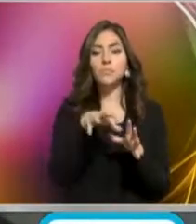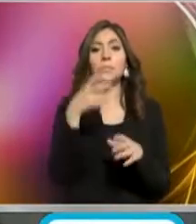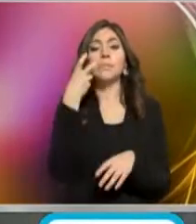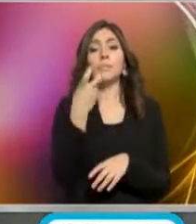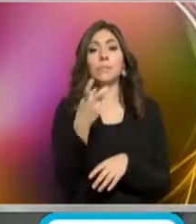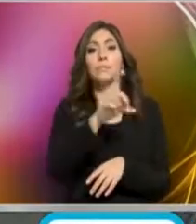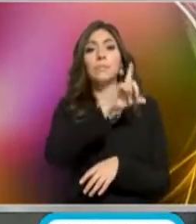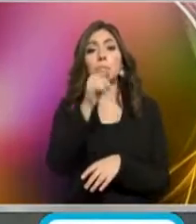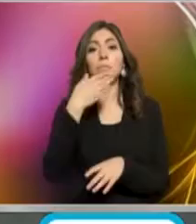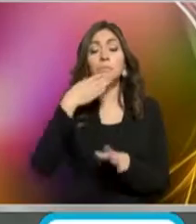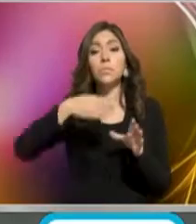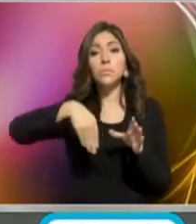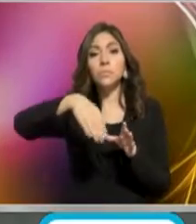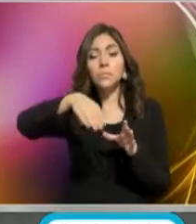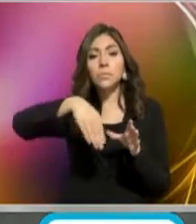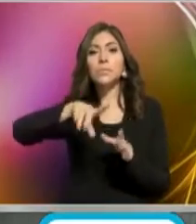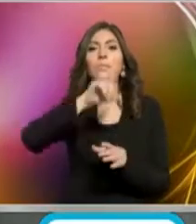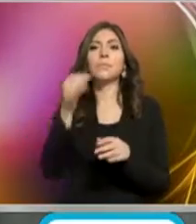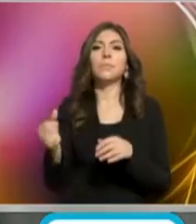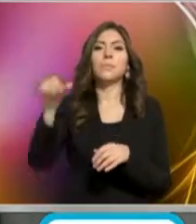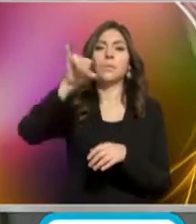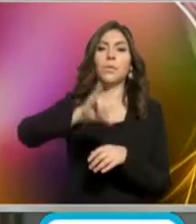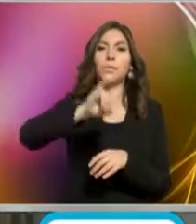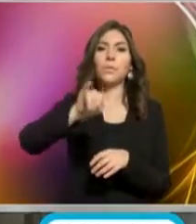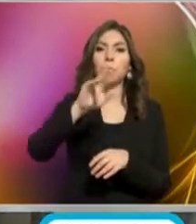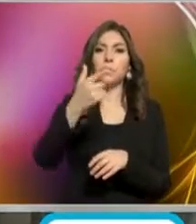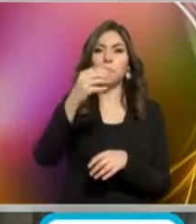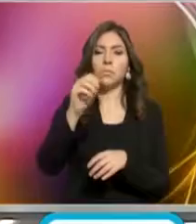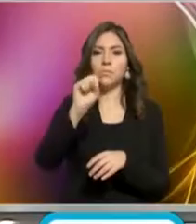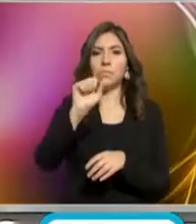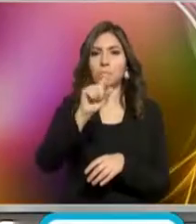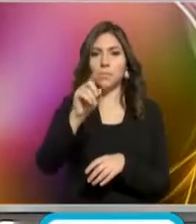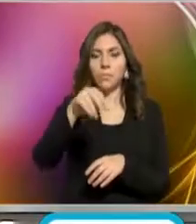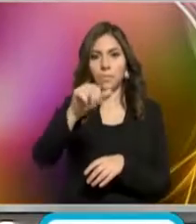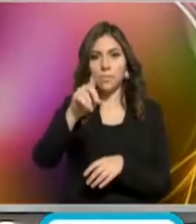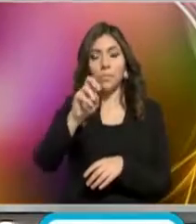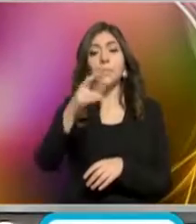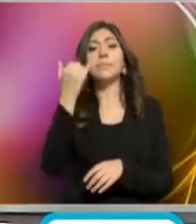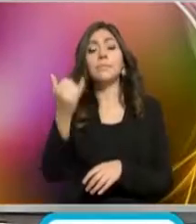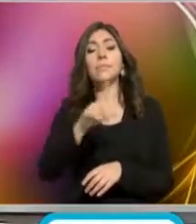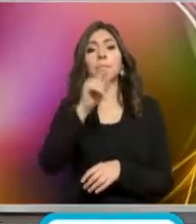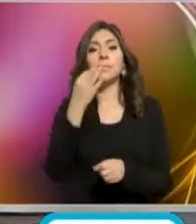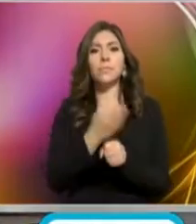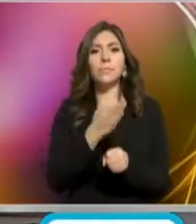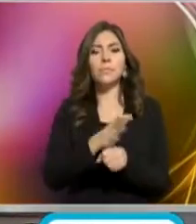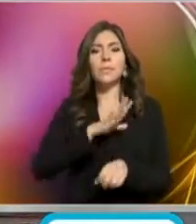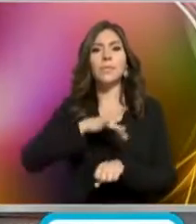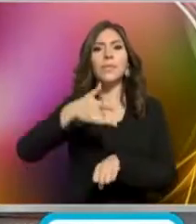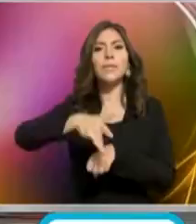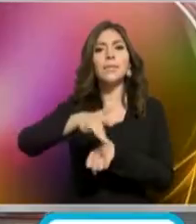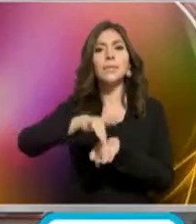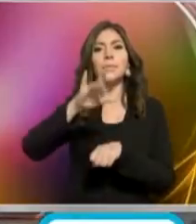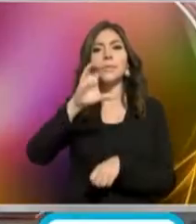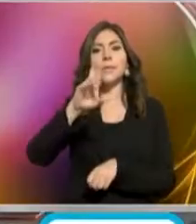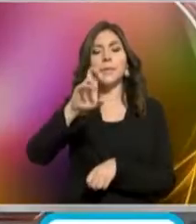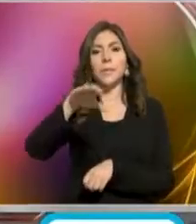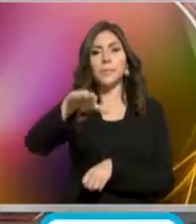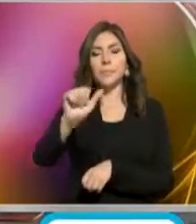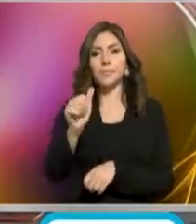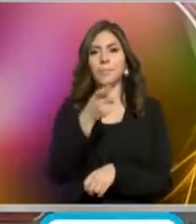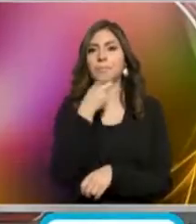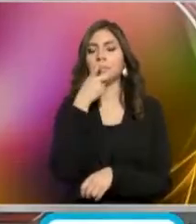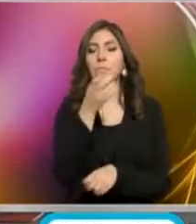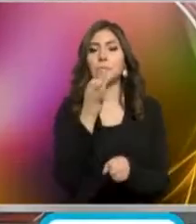ponerle el jugo sazonador. Sí. Y mientras lo que vamos a hacer es, tenemos el queso crema. Muy bien. Que como muchas veces lo